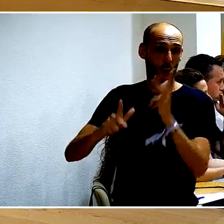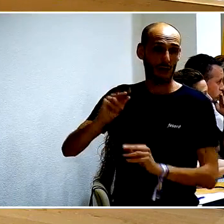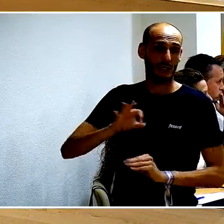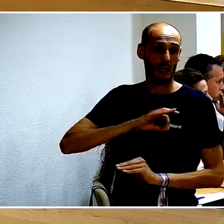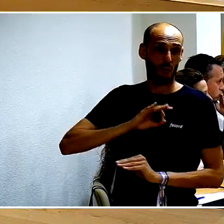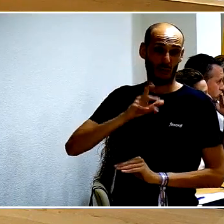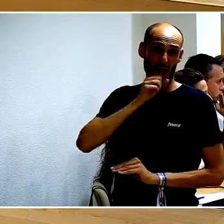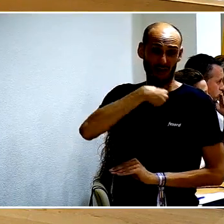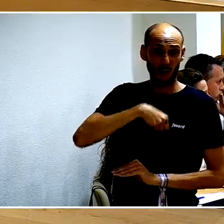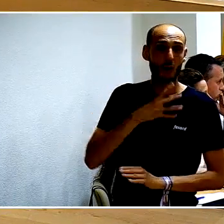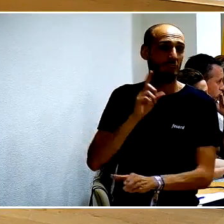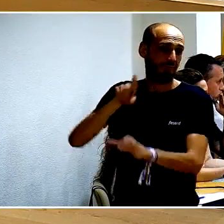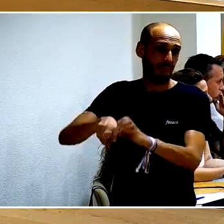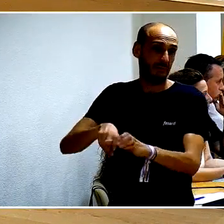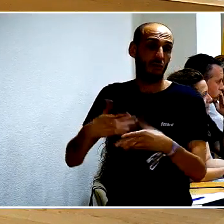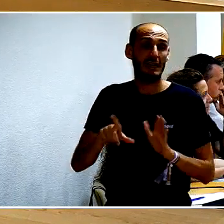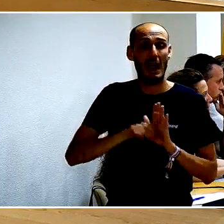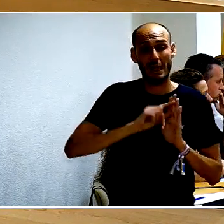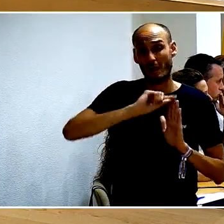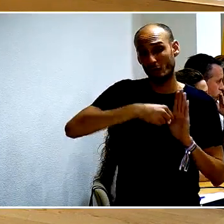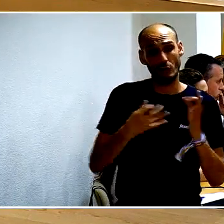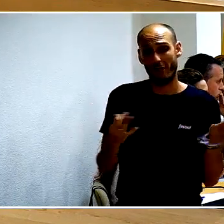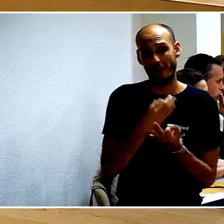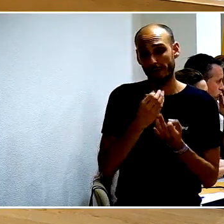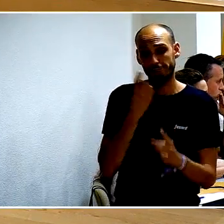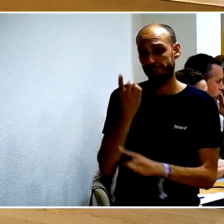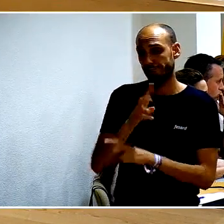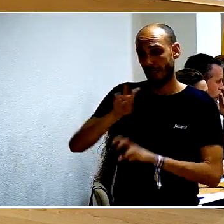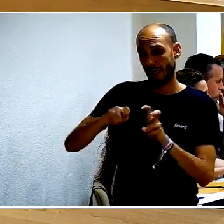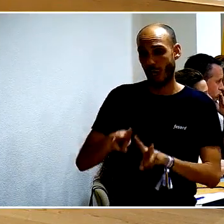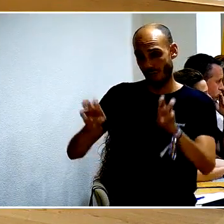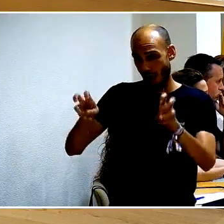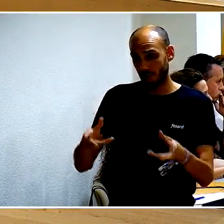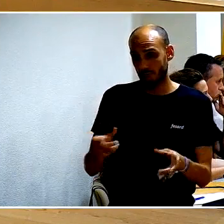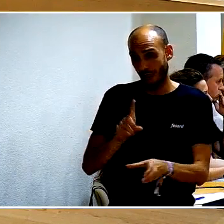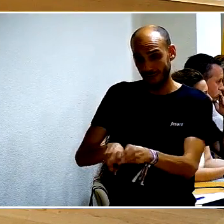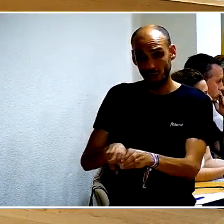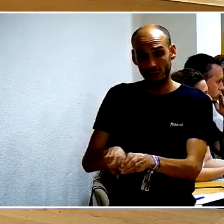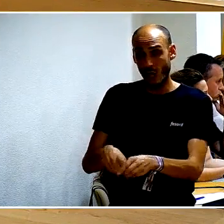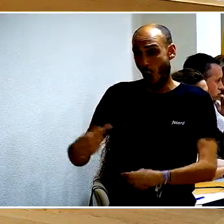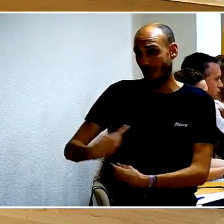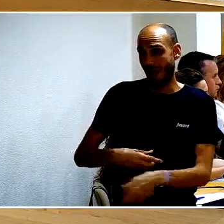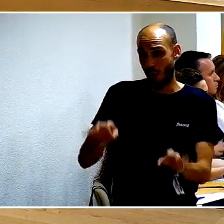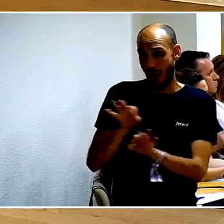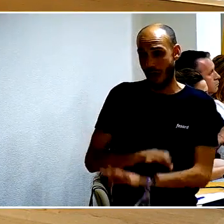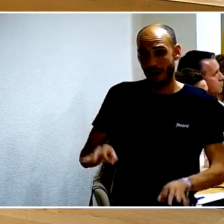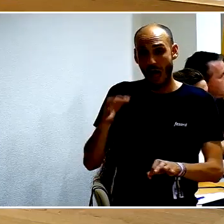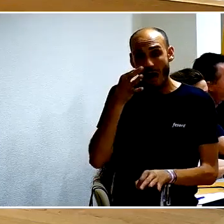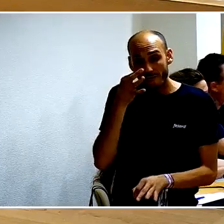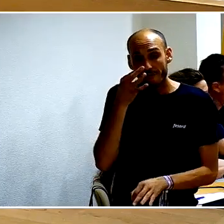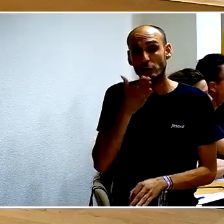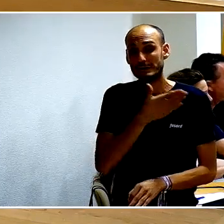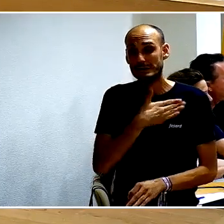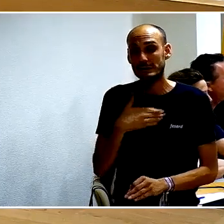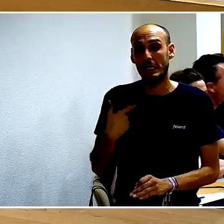també hem de renovar aquesta adhesió. No ens obliga absolutament a res, però si en algun moment volem recórrer